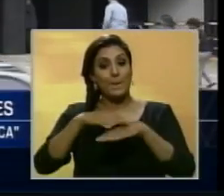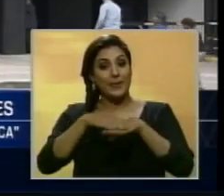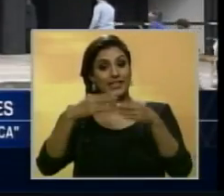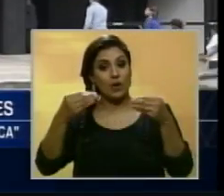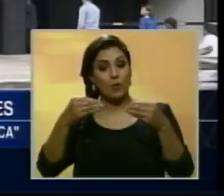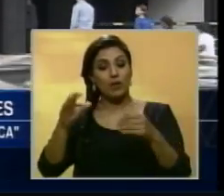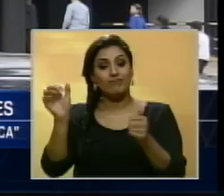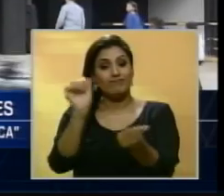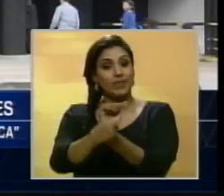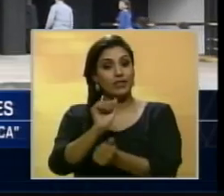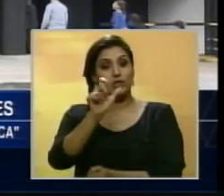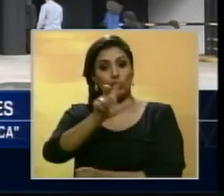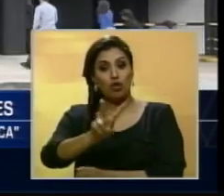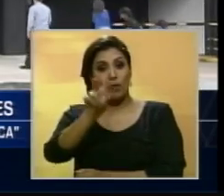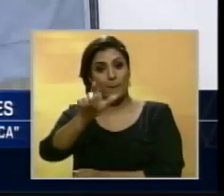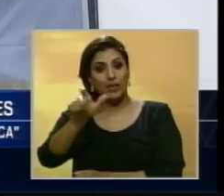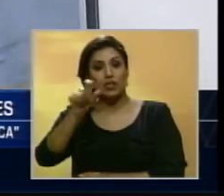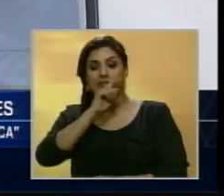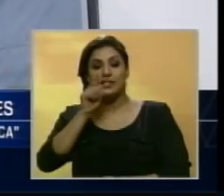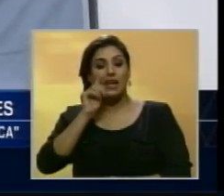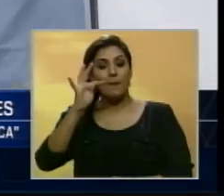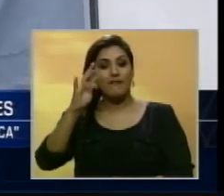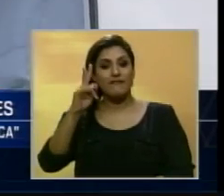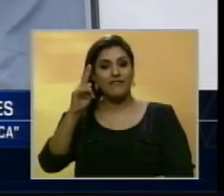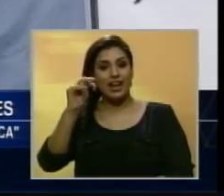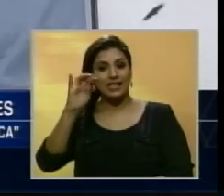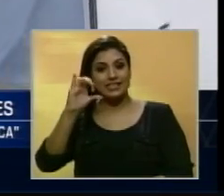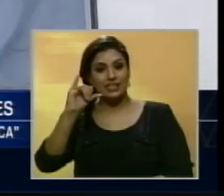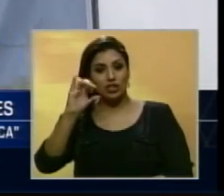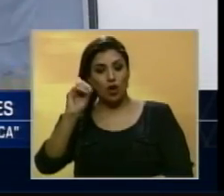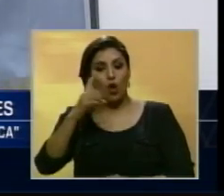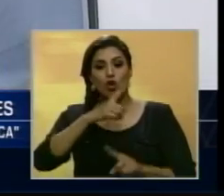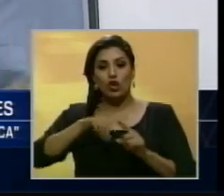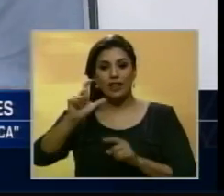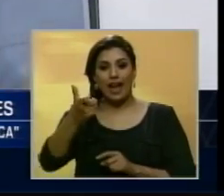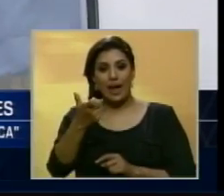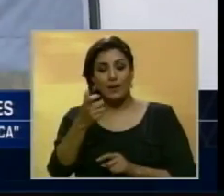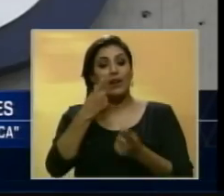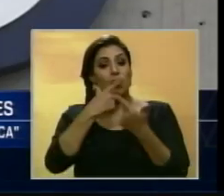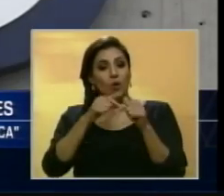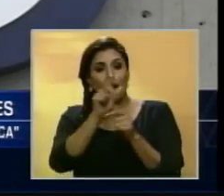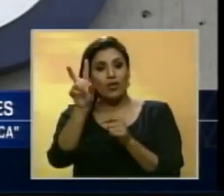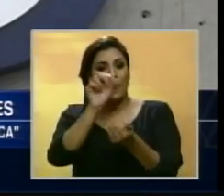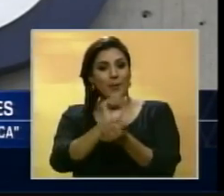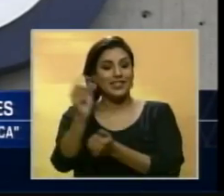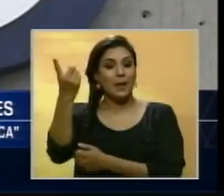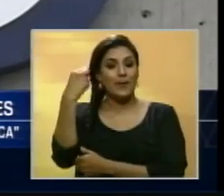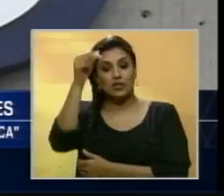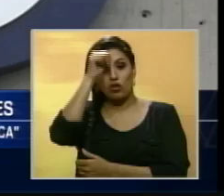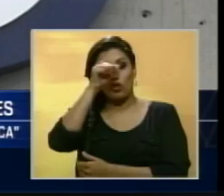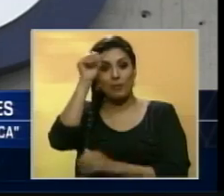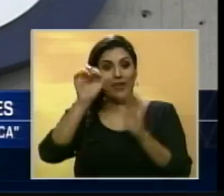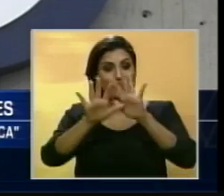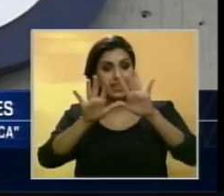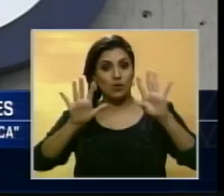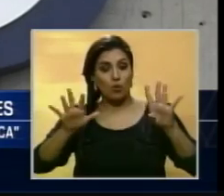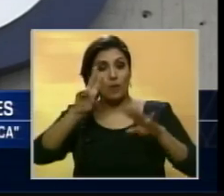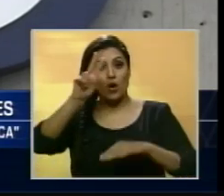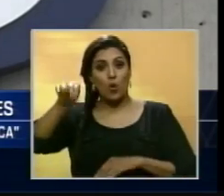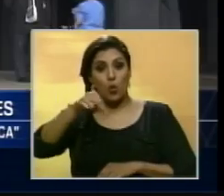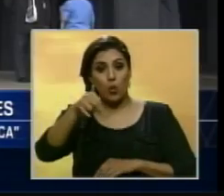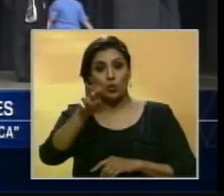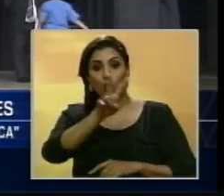Público logró privativa de libertad para Francisco Márquez y Gabriel San Miguel, quienes fueron detenidos el pasado domingo 19 de junio